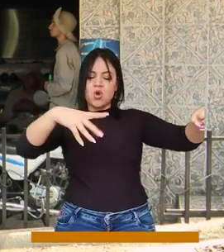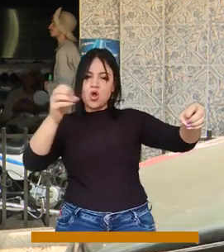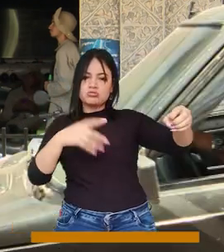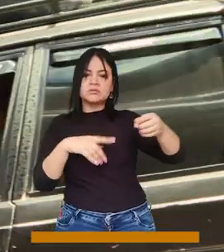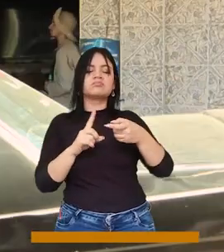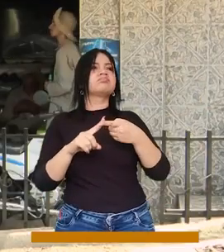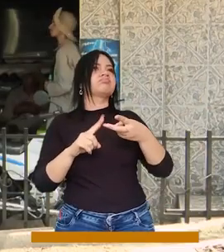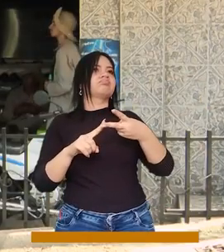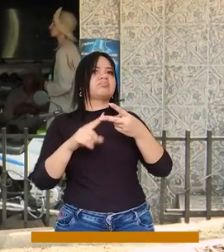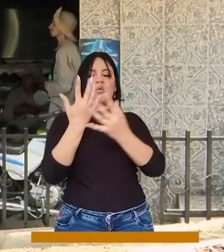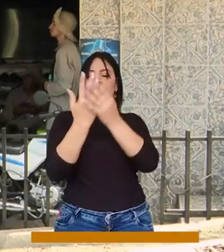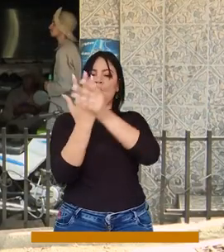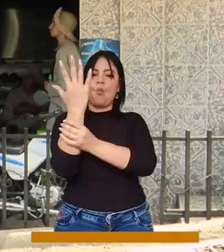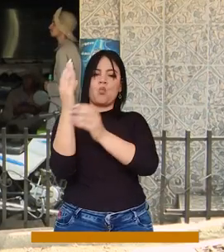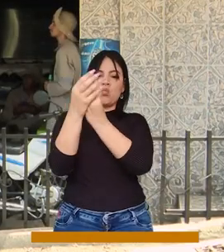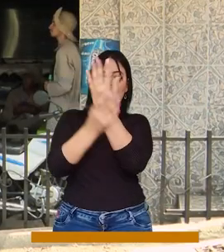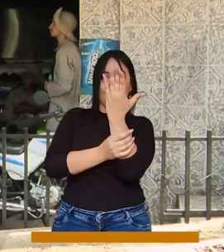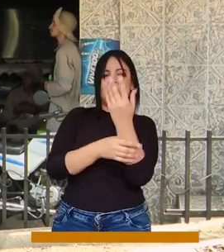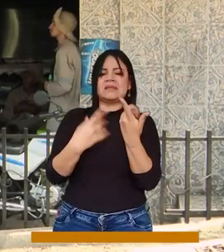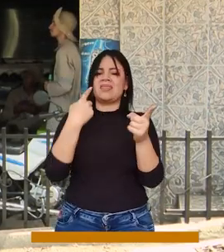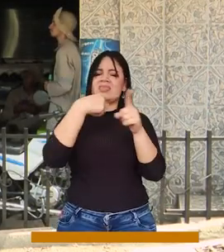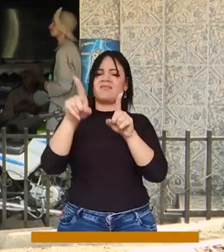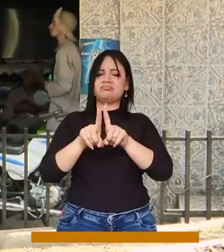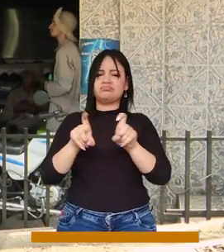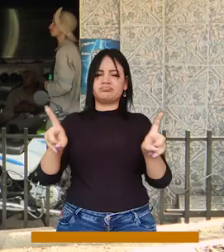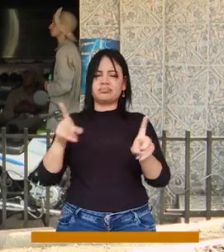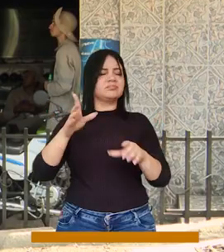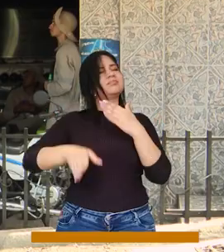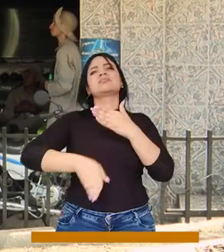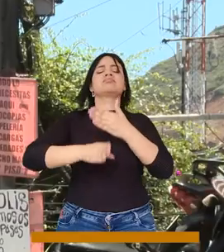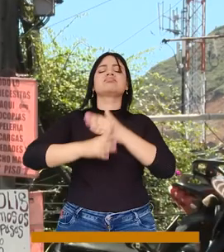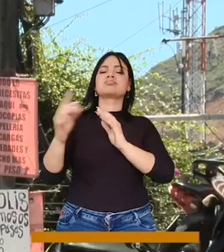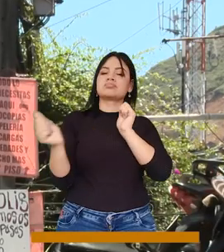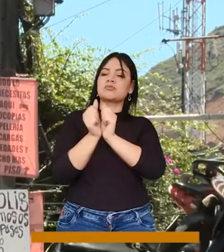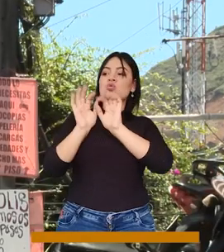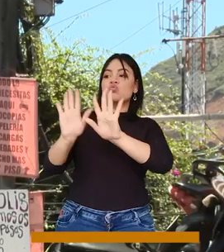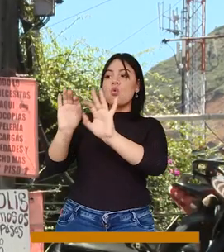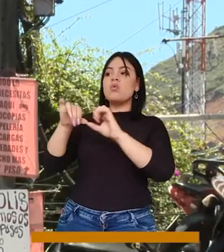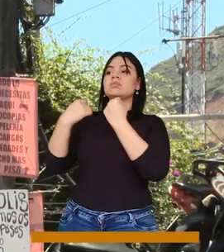bolsas de basura, guantes, y vamos a seguirlos acompañando a ellos desde